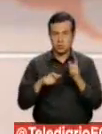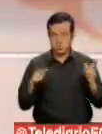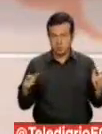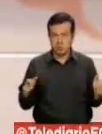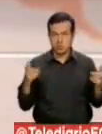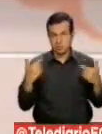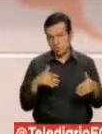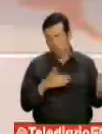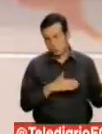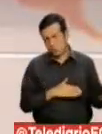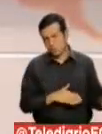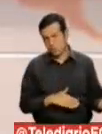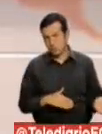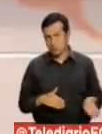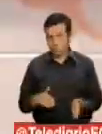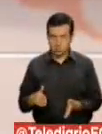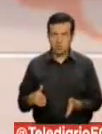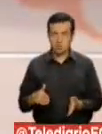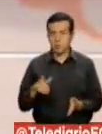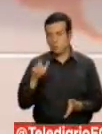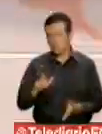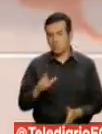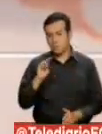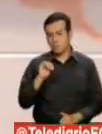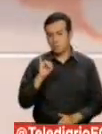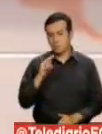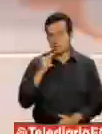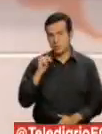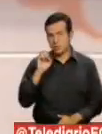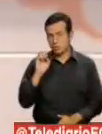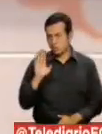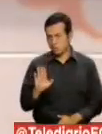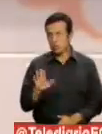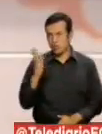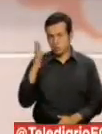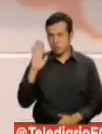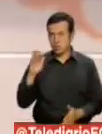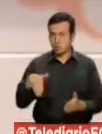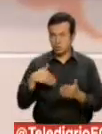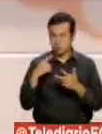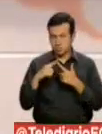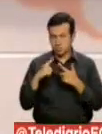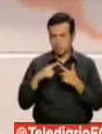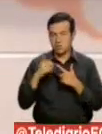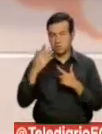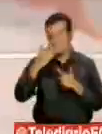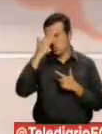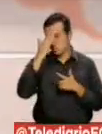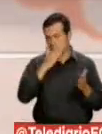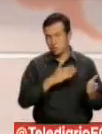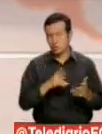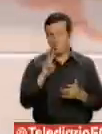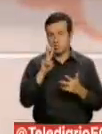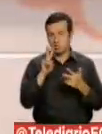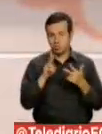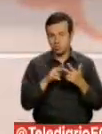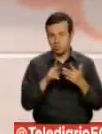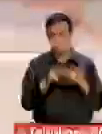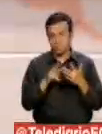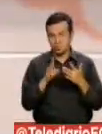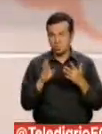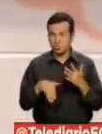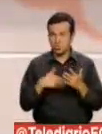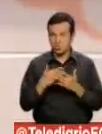van apareciendo. Ya fue un señor Miño, ya tenemos nosotros a dos personas que